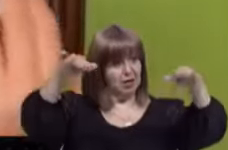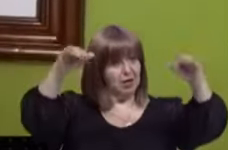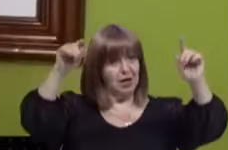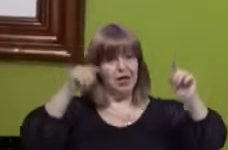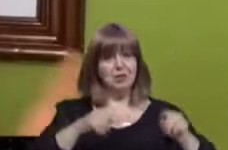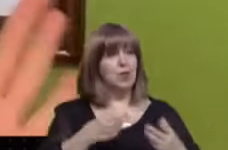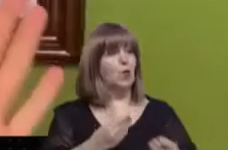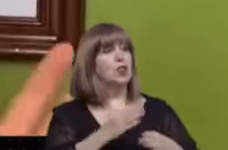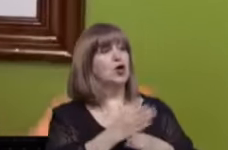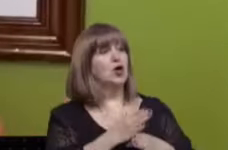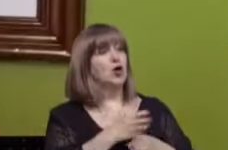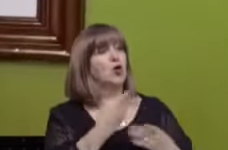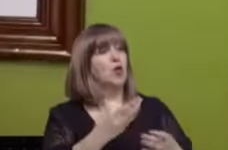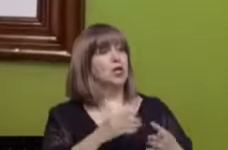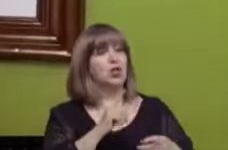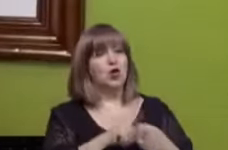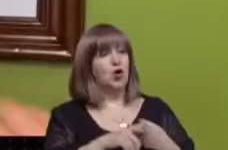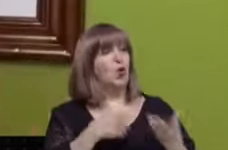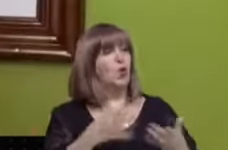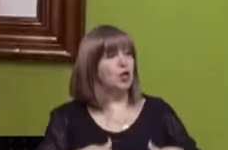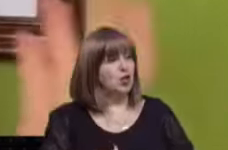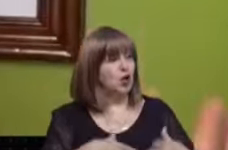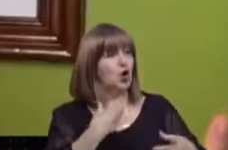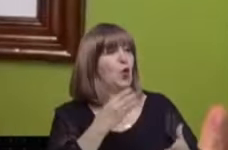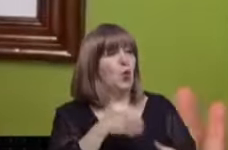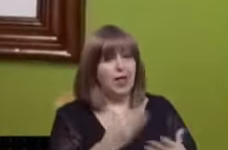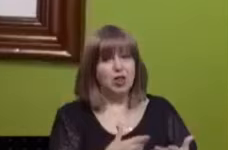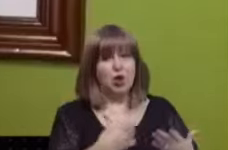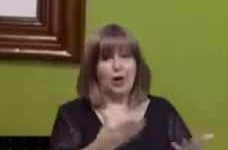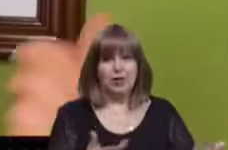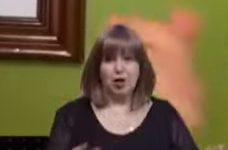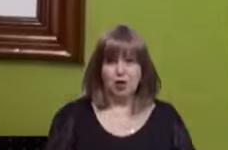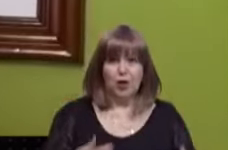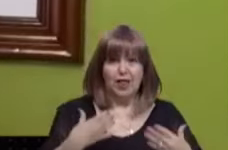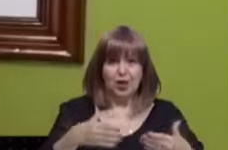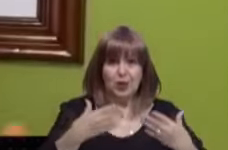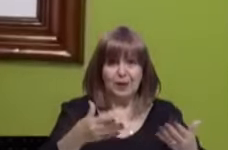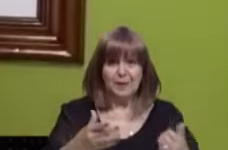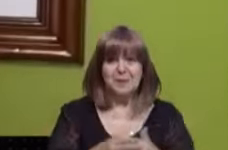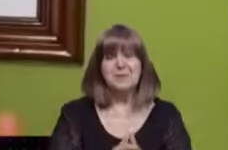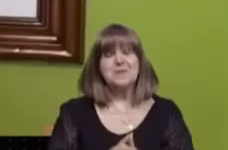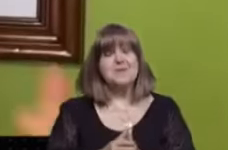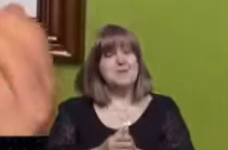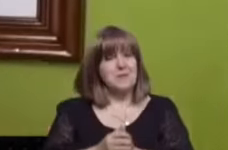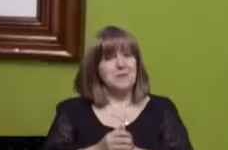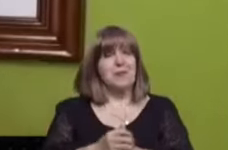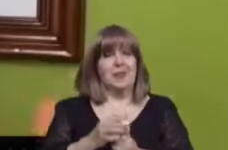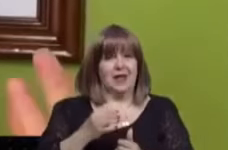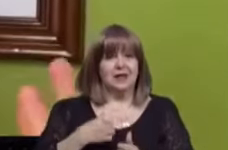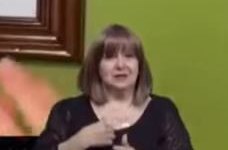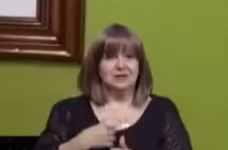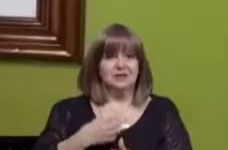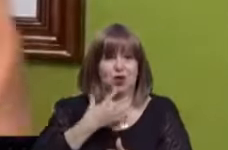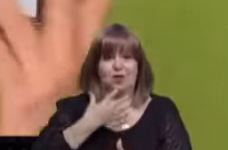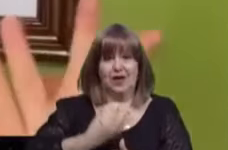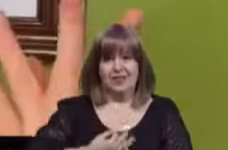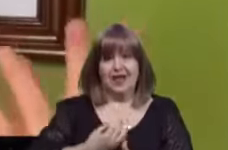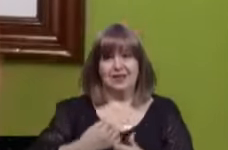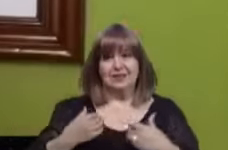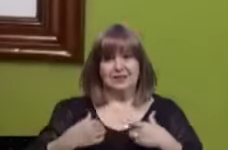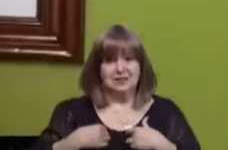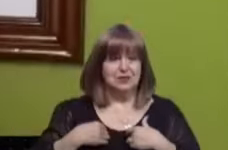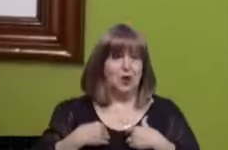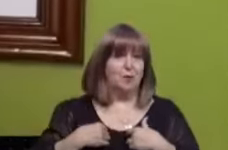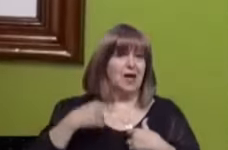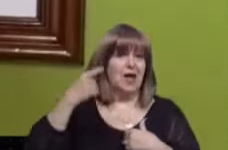vamos actuando. Nadie dice que esté mal. Yo soy la primera que tiene una familia que la aprecio y la adora y la amo a mi familia. Pero